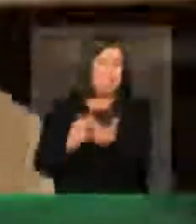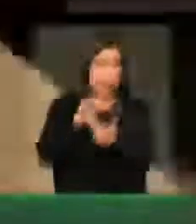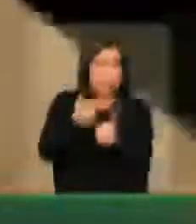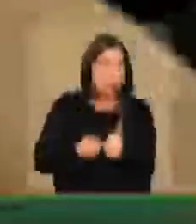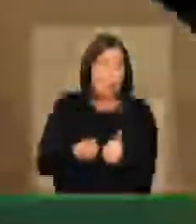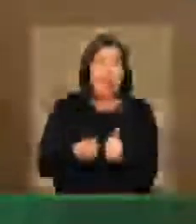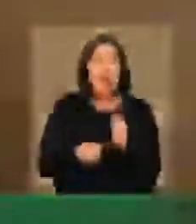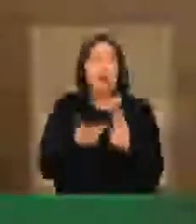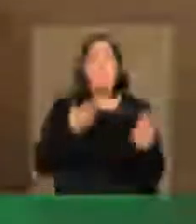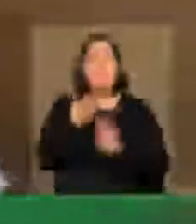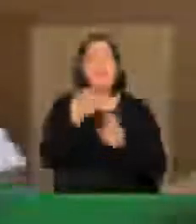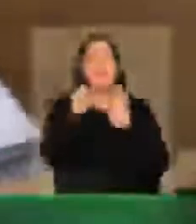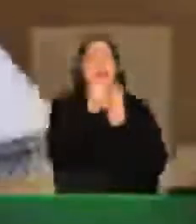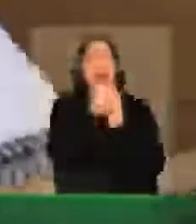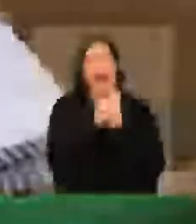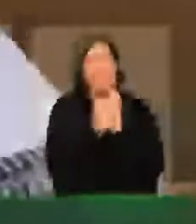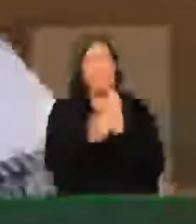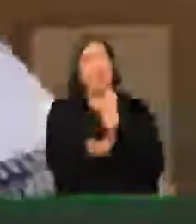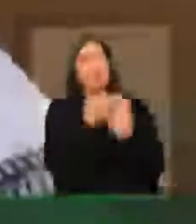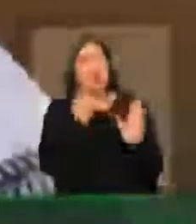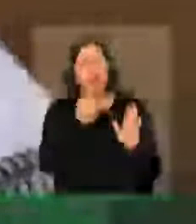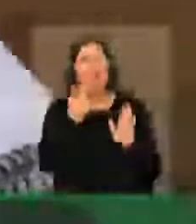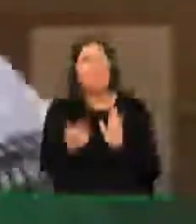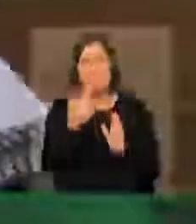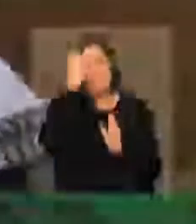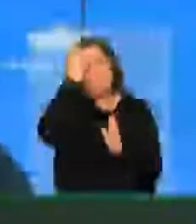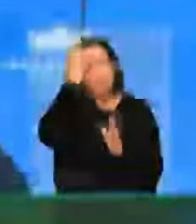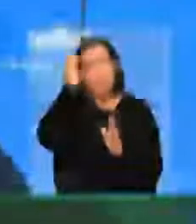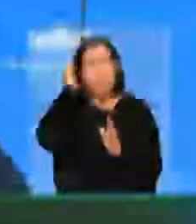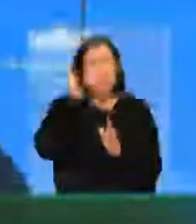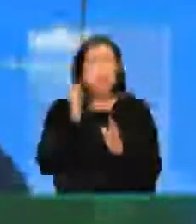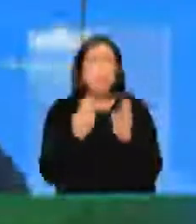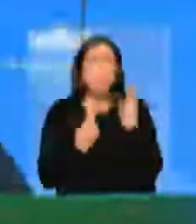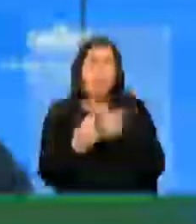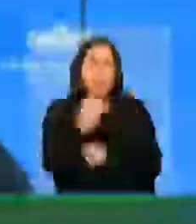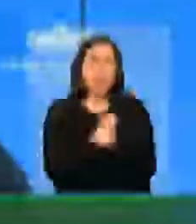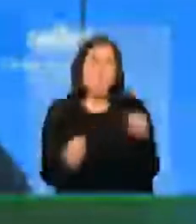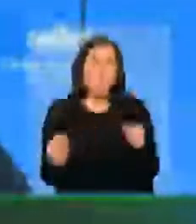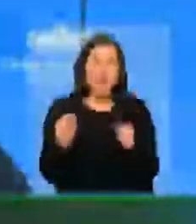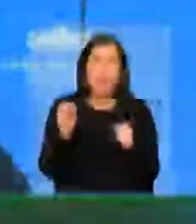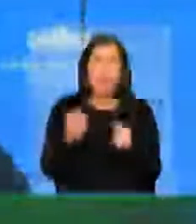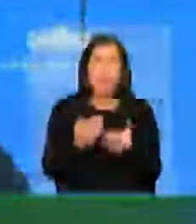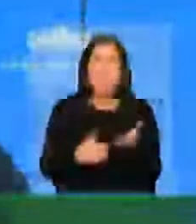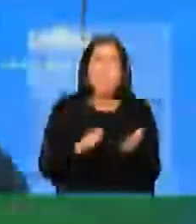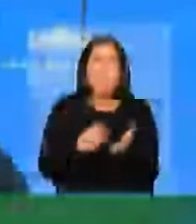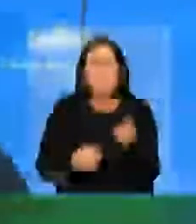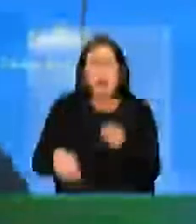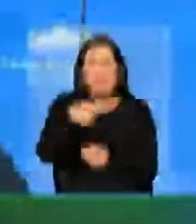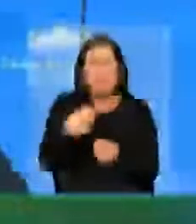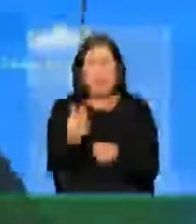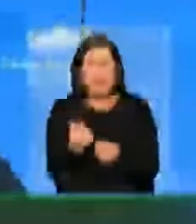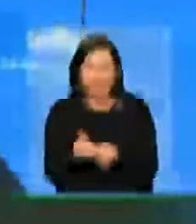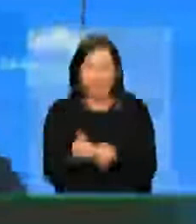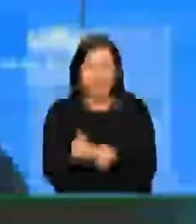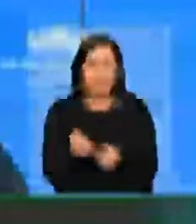algunos artículos que habilitan a otorgar partidas salariales discrecionalmente. Sin hablar de ningún concurso, sin tener fondo disponible,